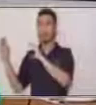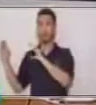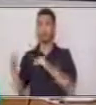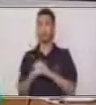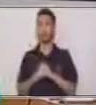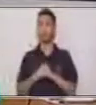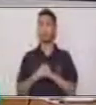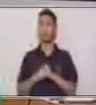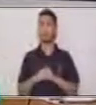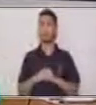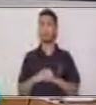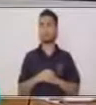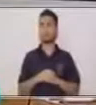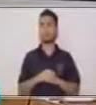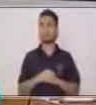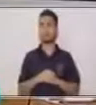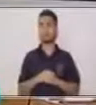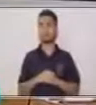esto,